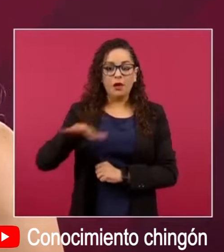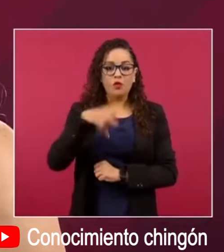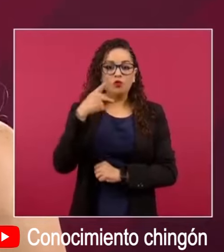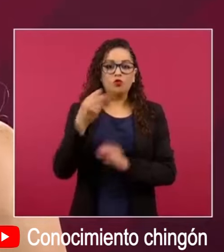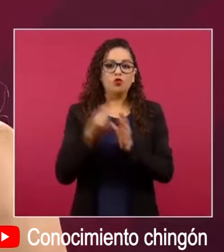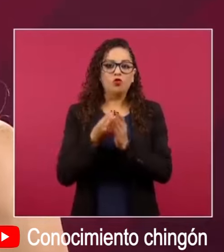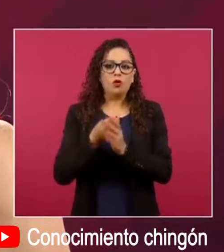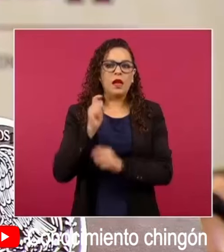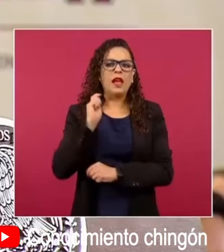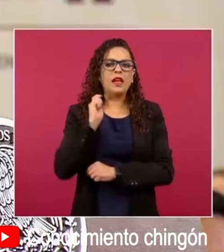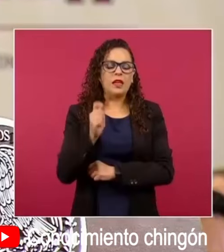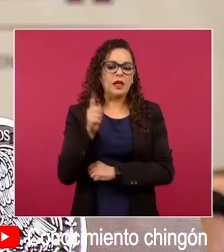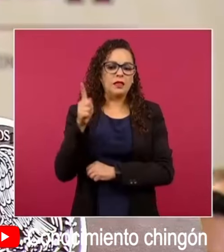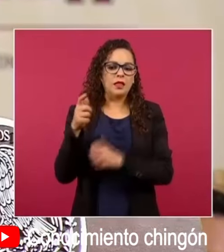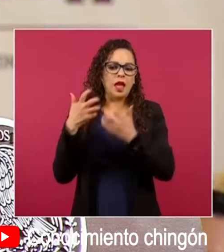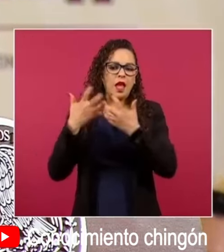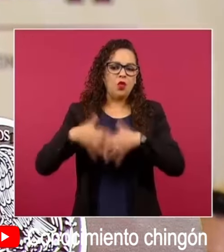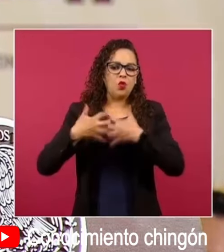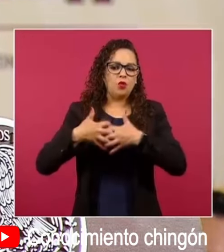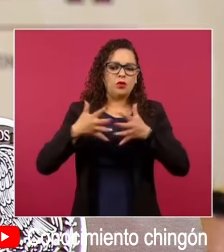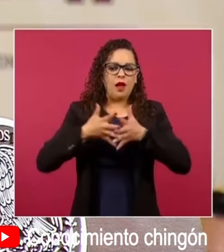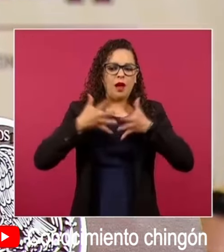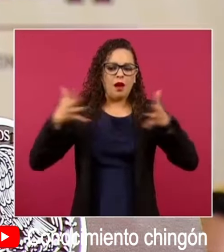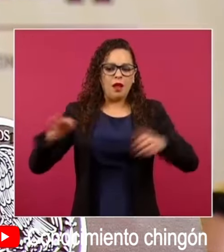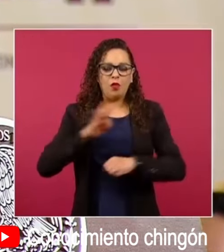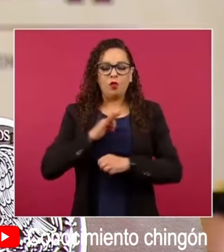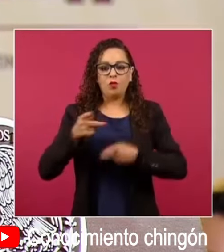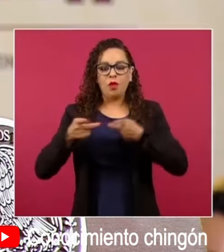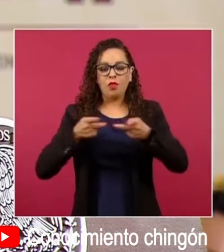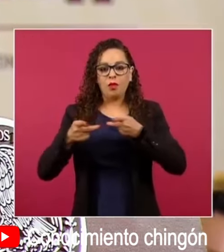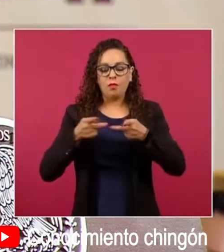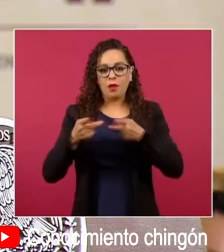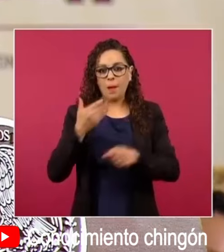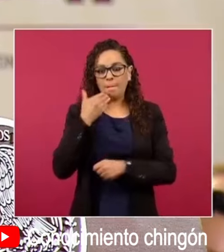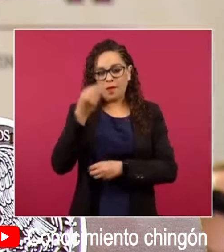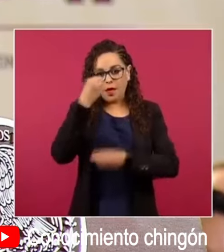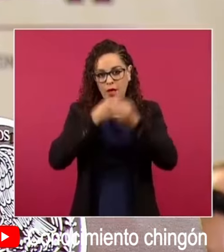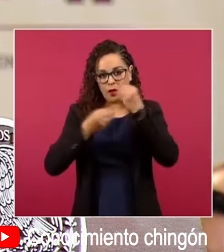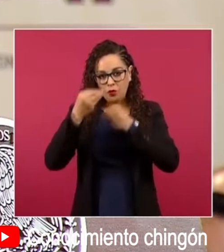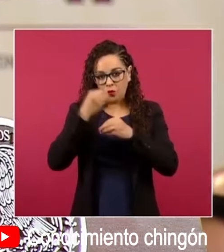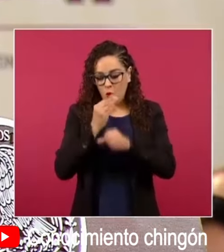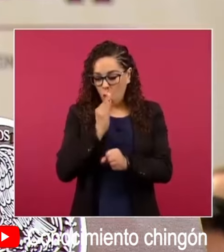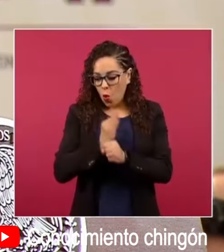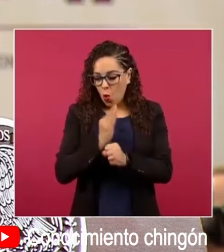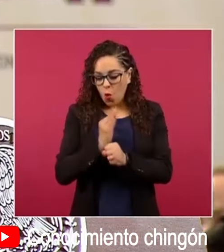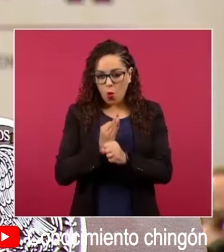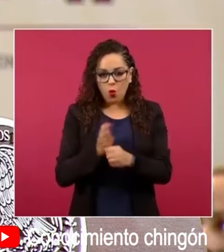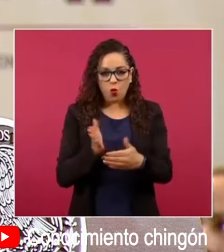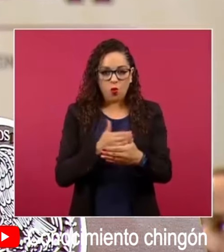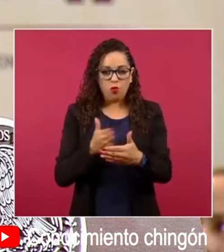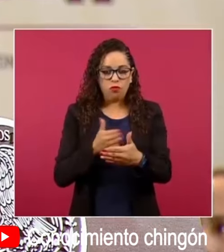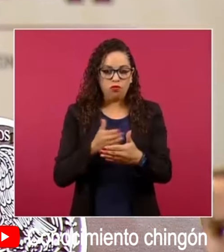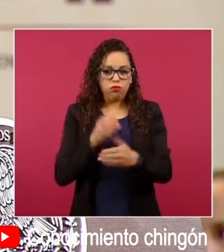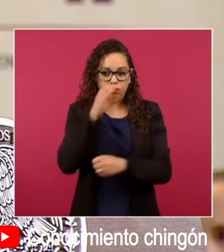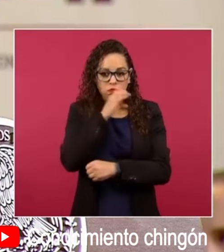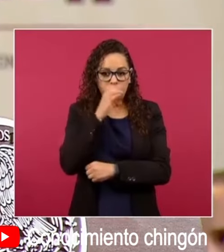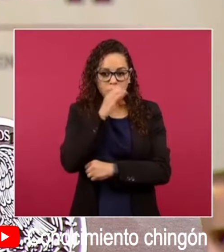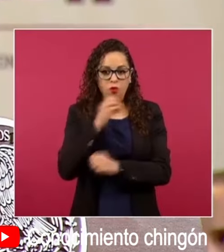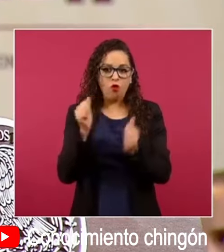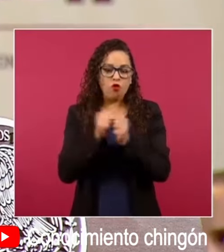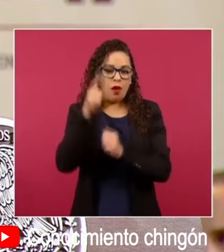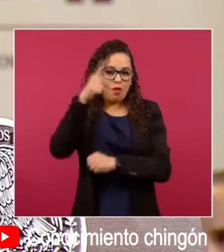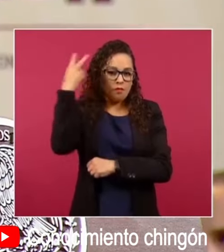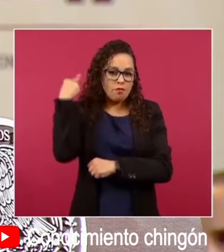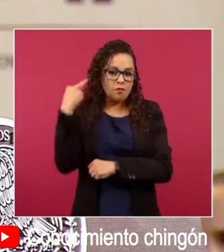industrial en la cual se va a poder preparar los alimentos en tiempo real a través de la distinta duración de los